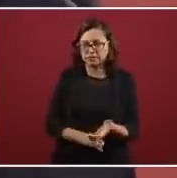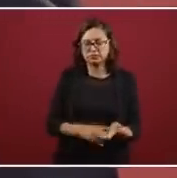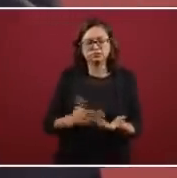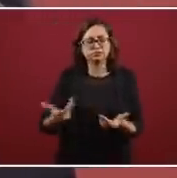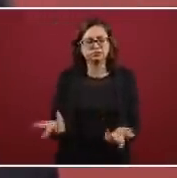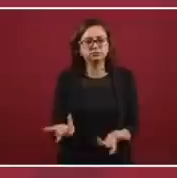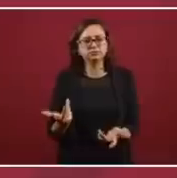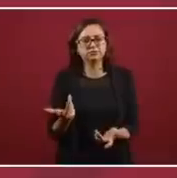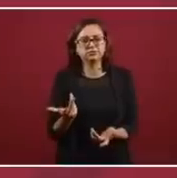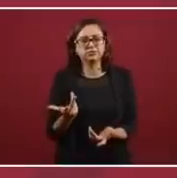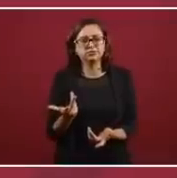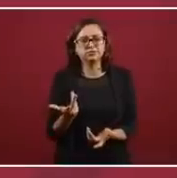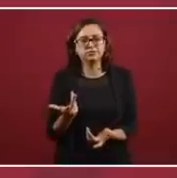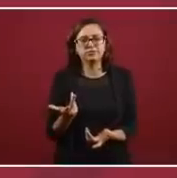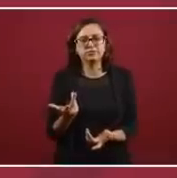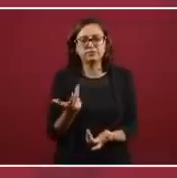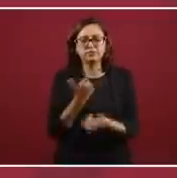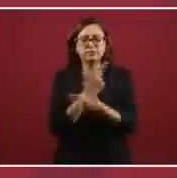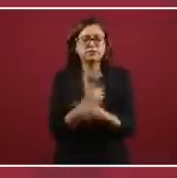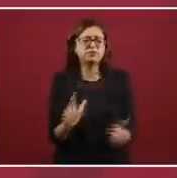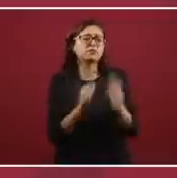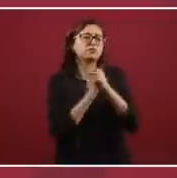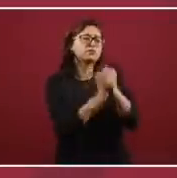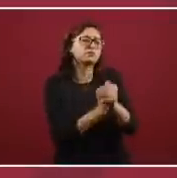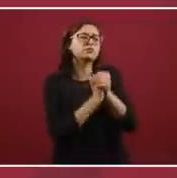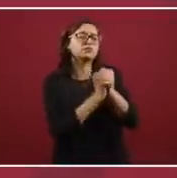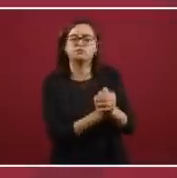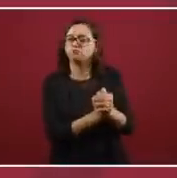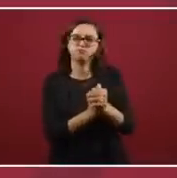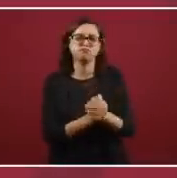libertad no se implora, se conquista.